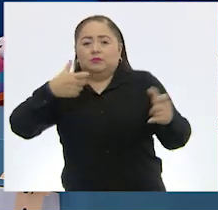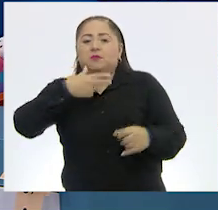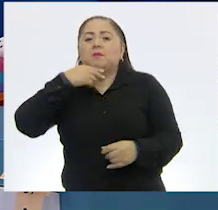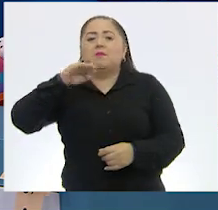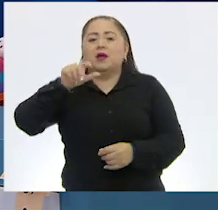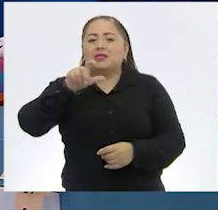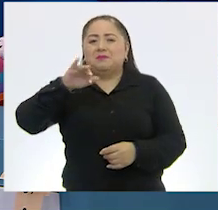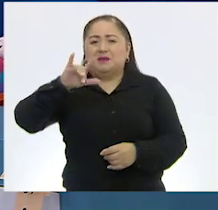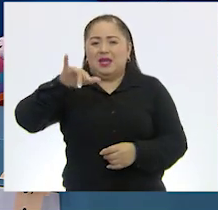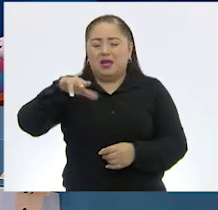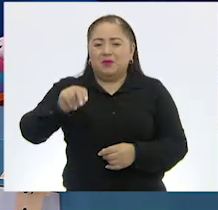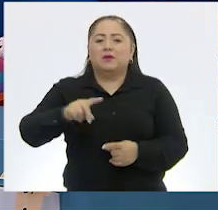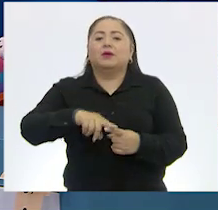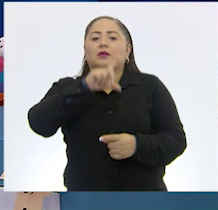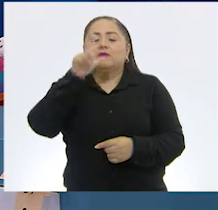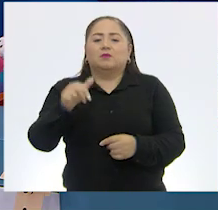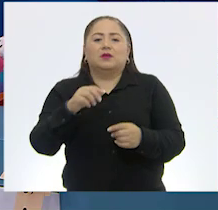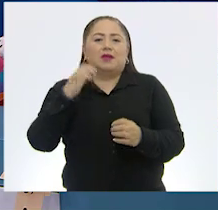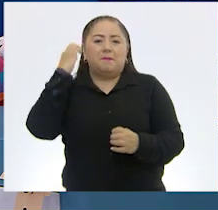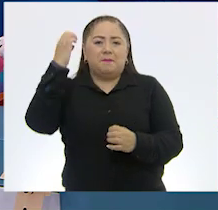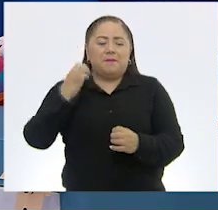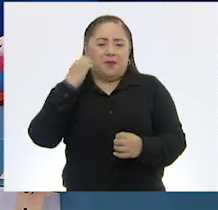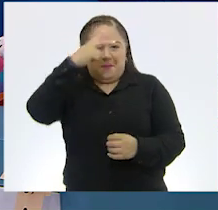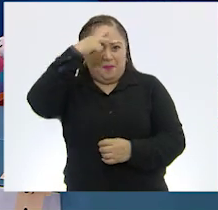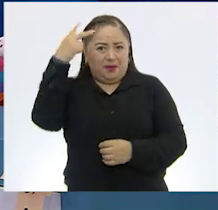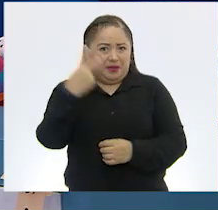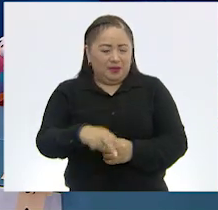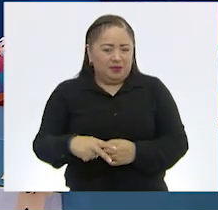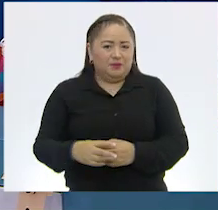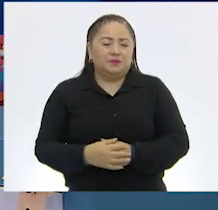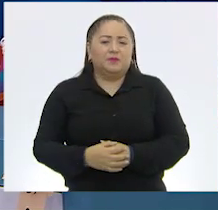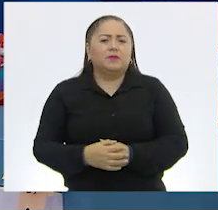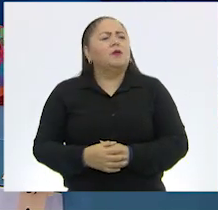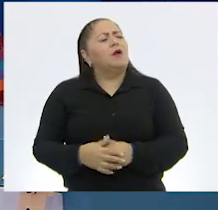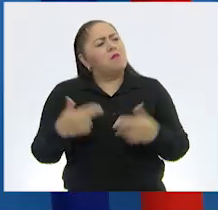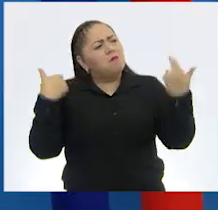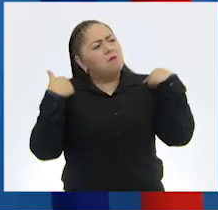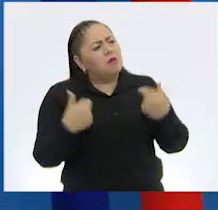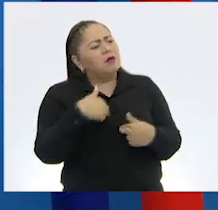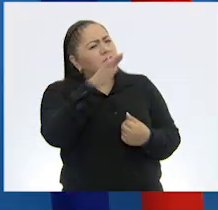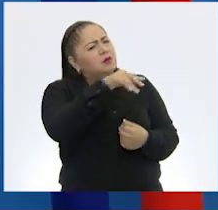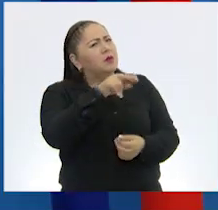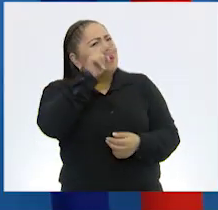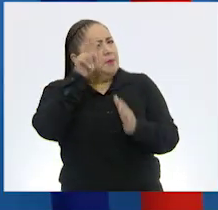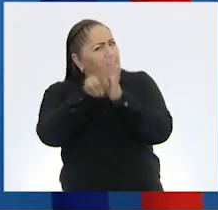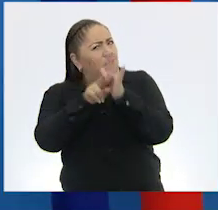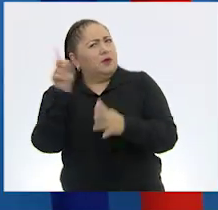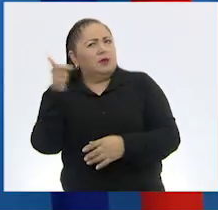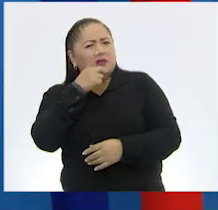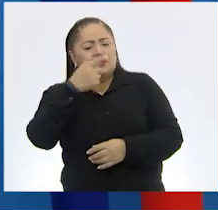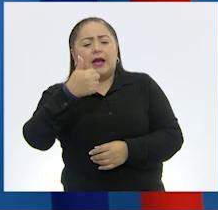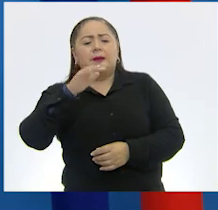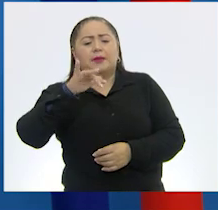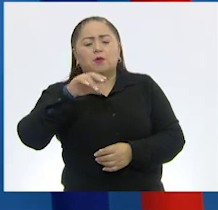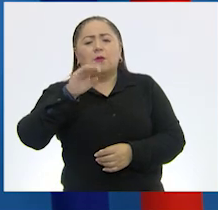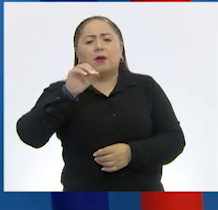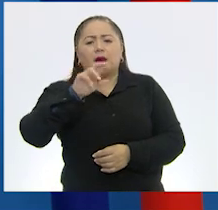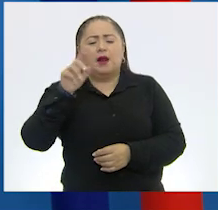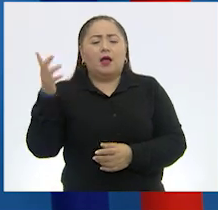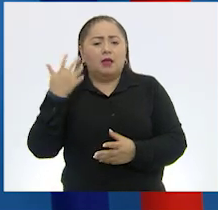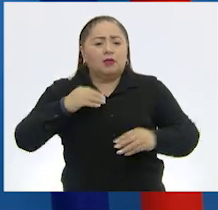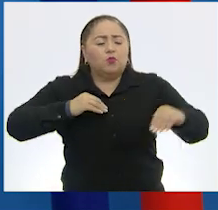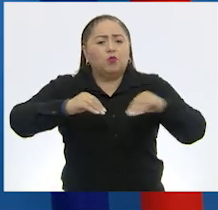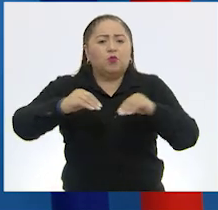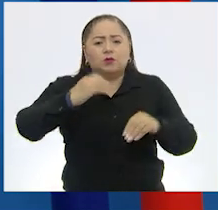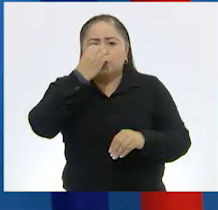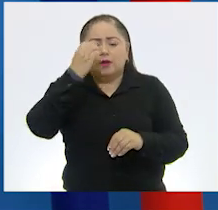Maximiliano de Habsburgo y el fin del Segundo Imperio Mexicano. Maestra, en el video también dice que Gabino Barreda promovió la